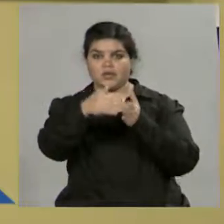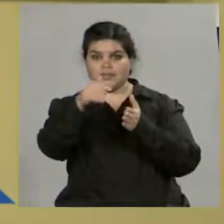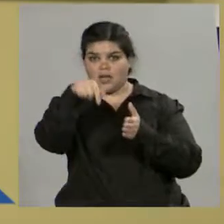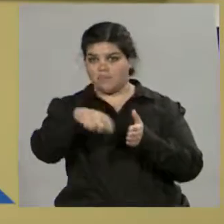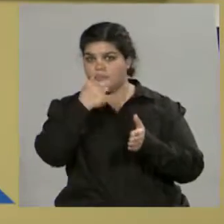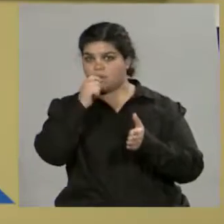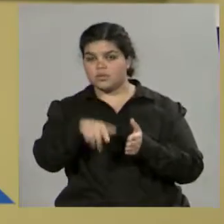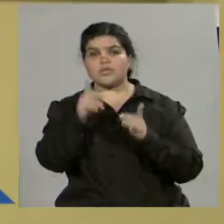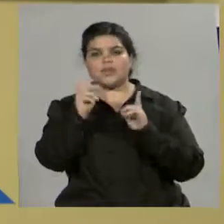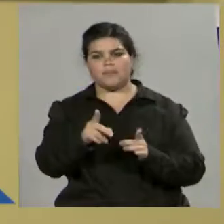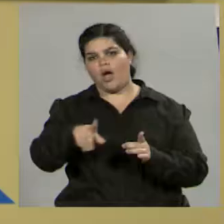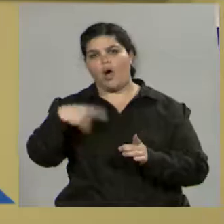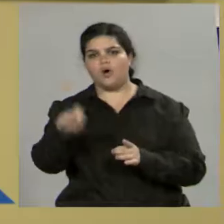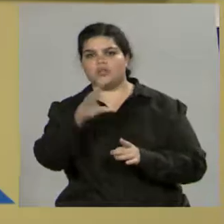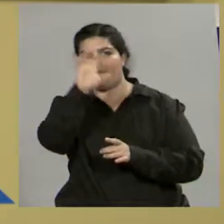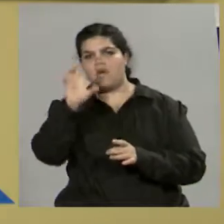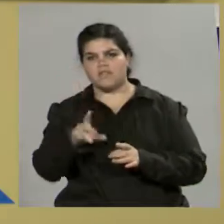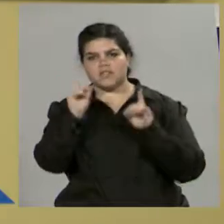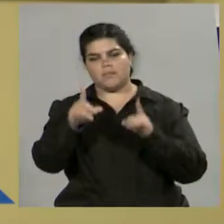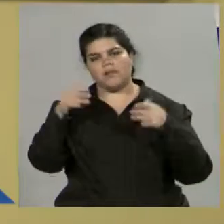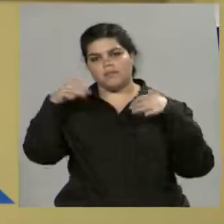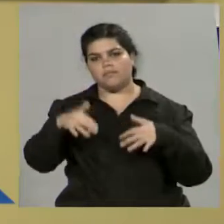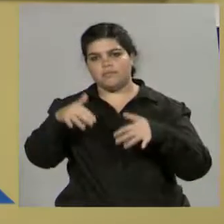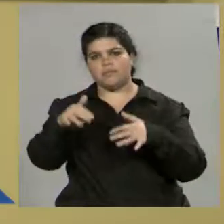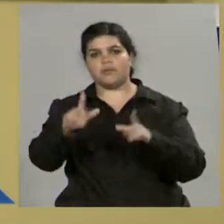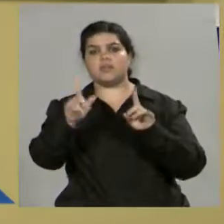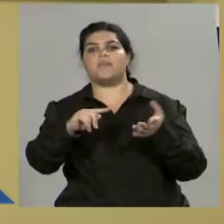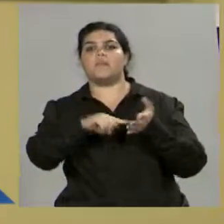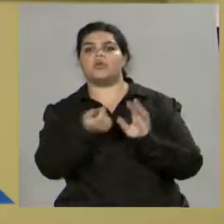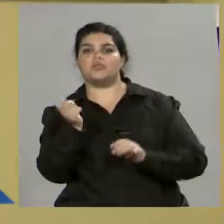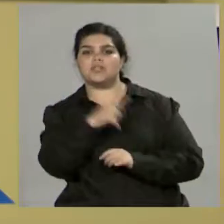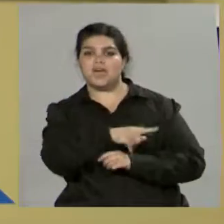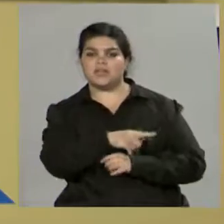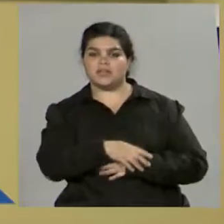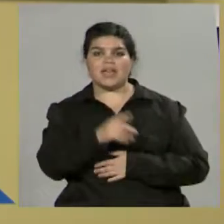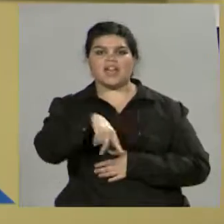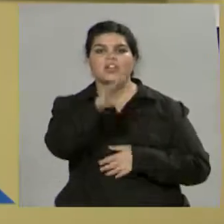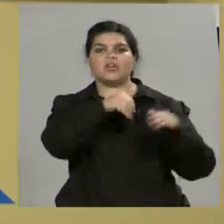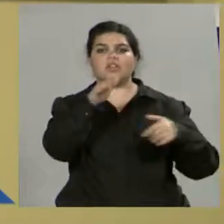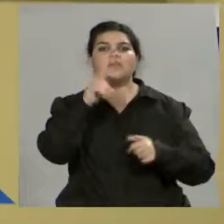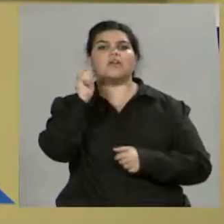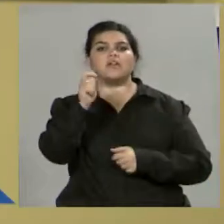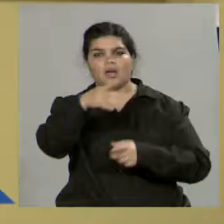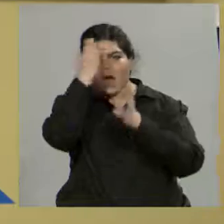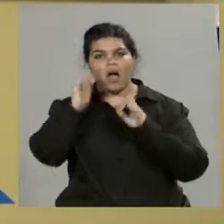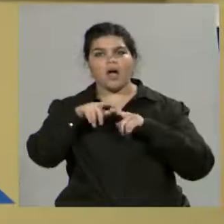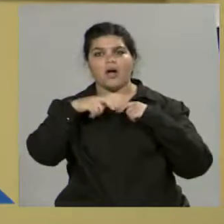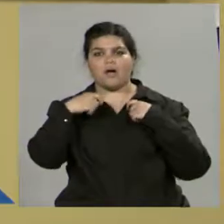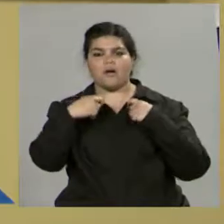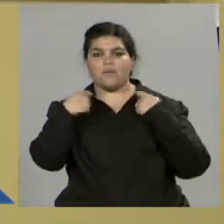se plegaron otras provincias y fundamentalmente en Buenos Aires, que la convocaban las abuelas y plazas